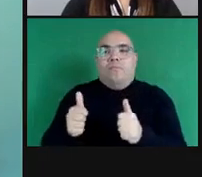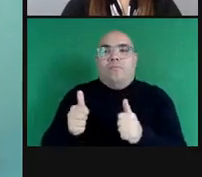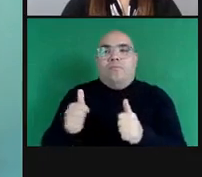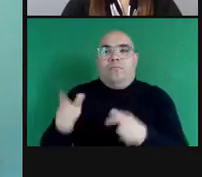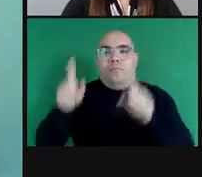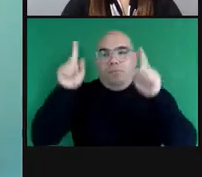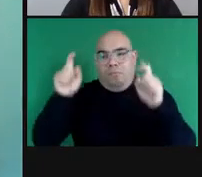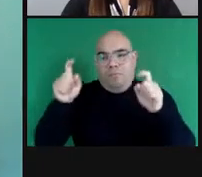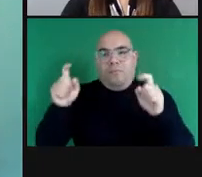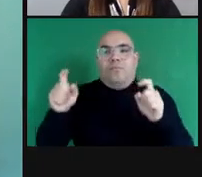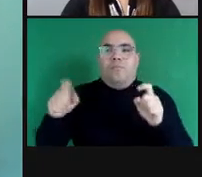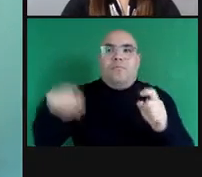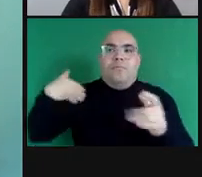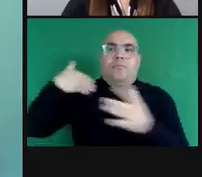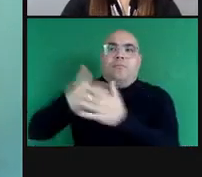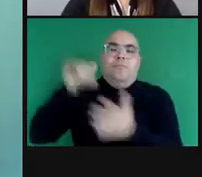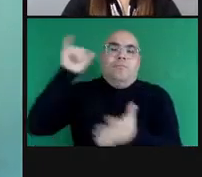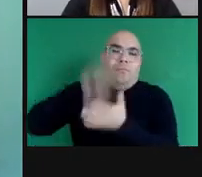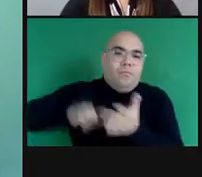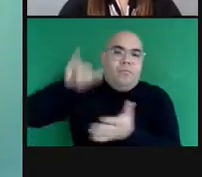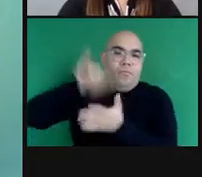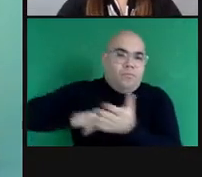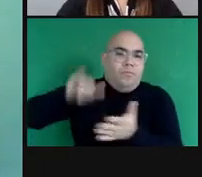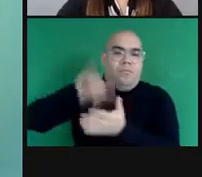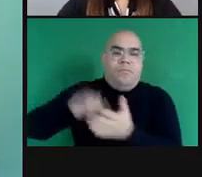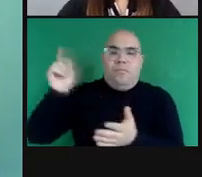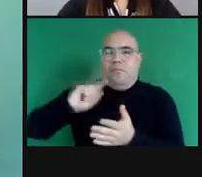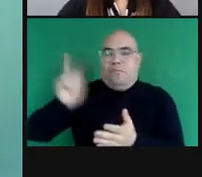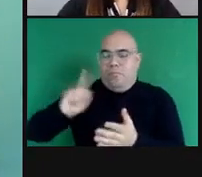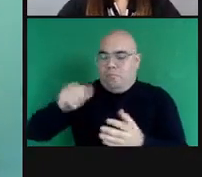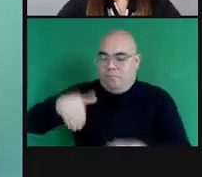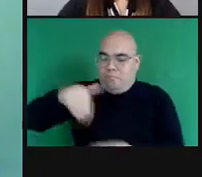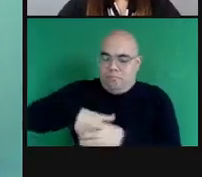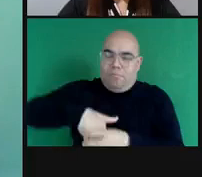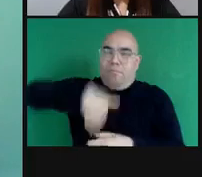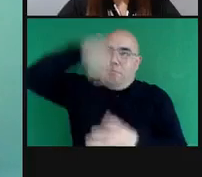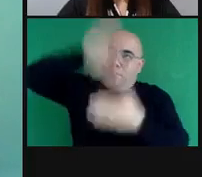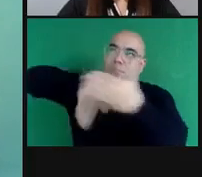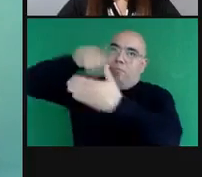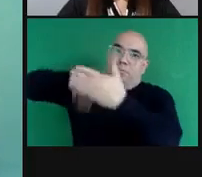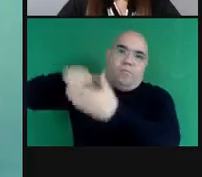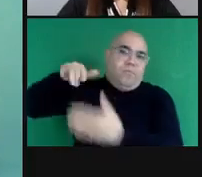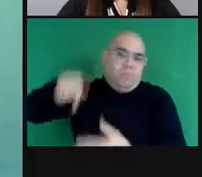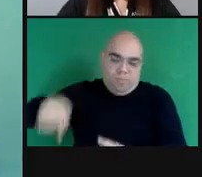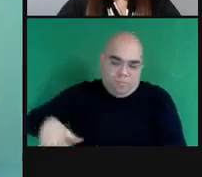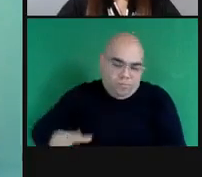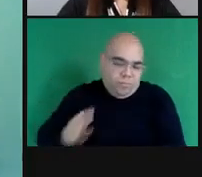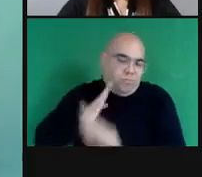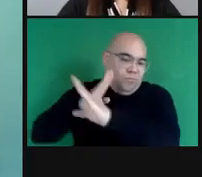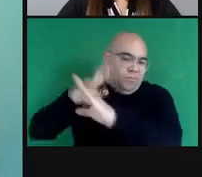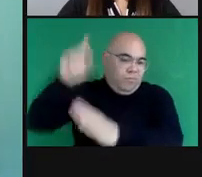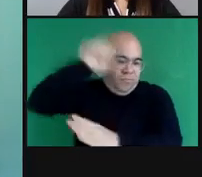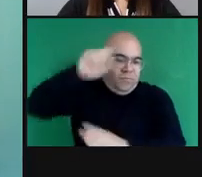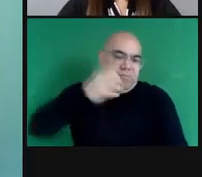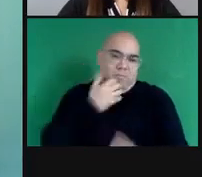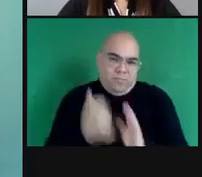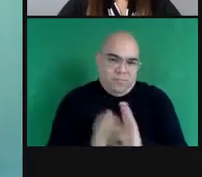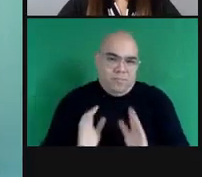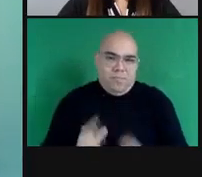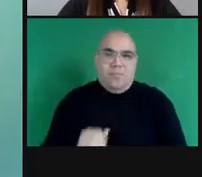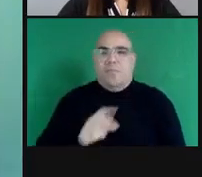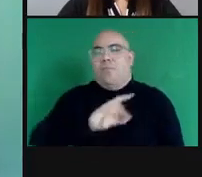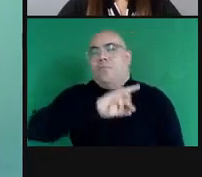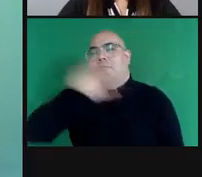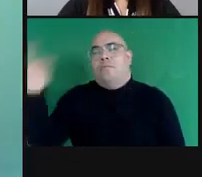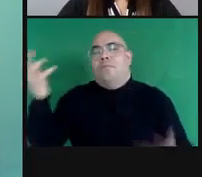cada rato contratando gente, pues es poner ese tipo de materiales. También funciona, por ejemplo, como vimos en las